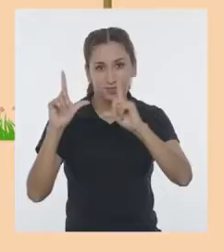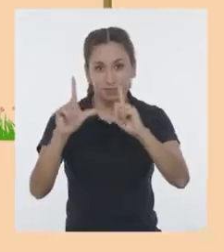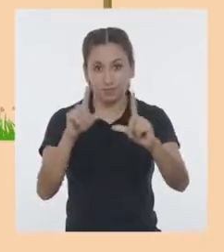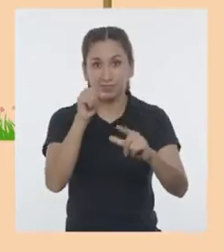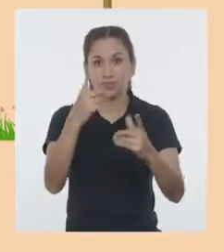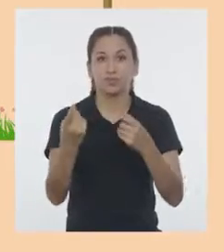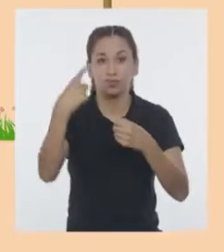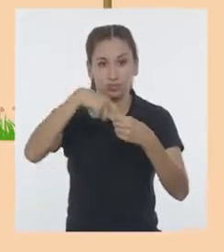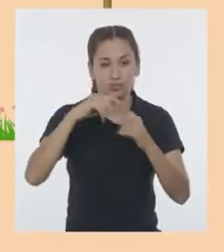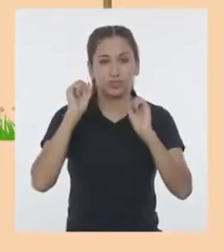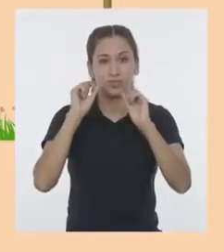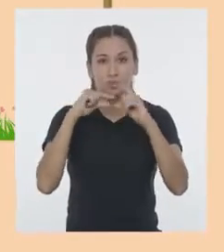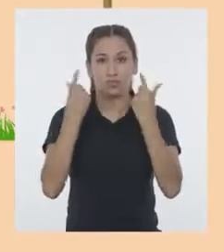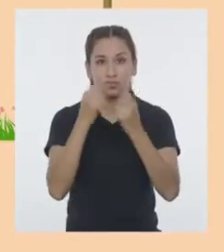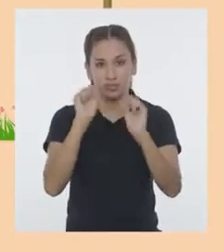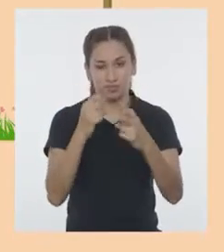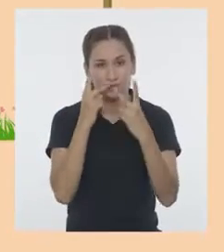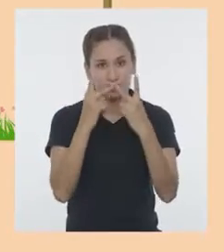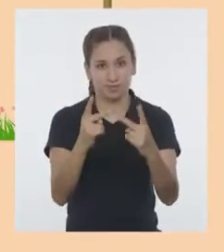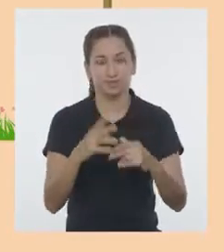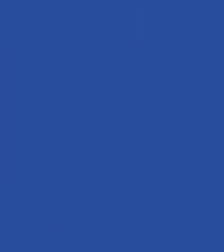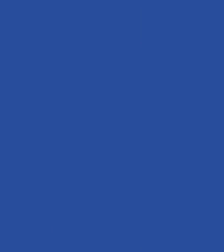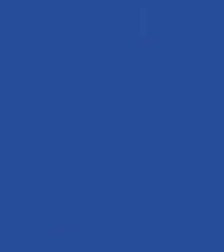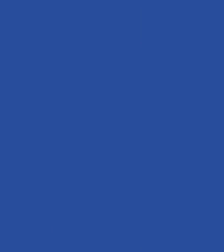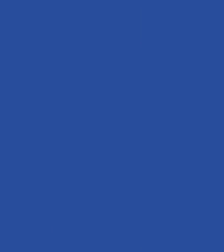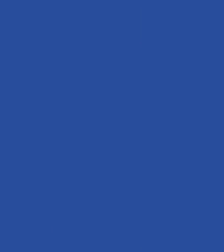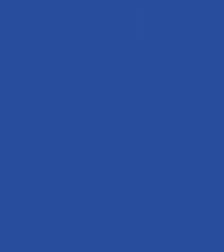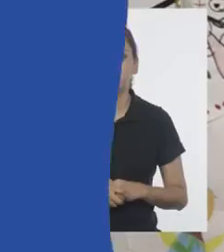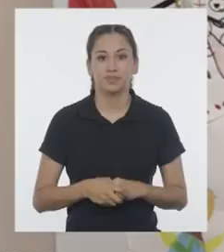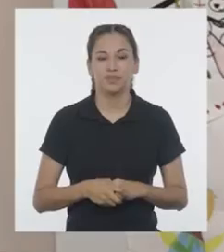canales de atención y sé parte de la brigada sí se ve.